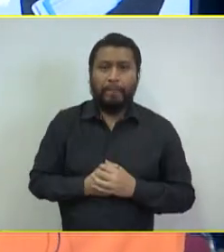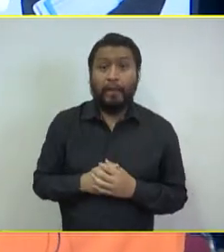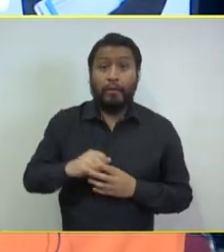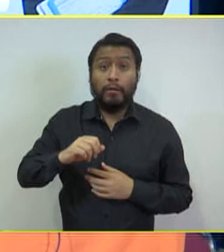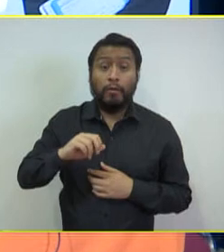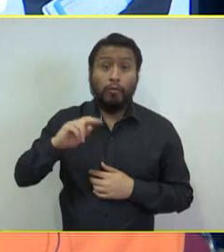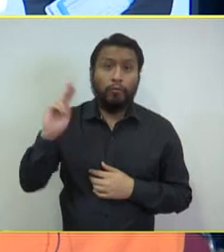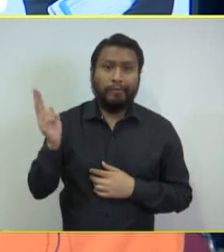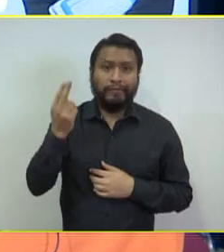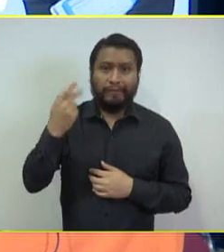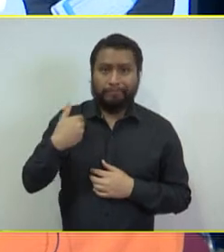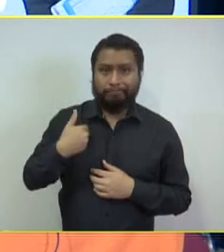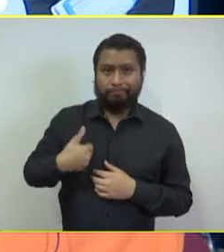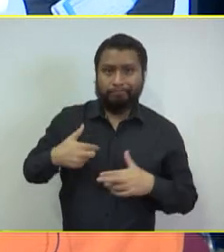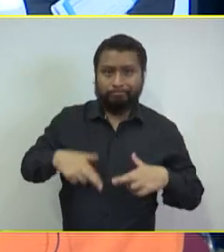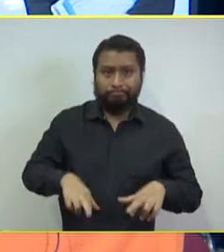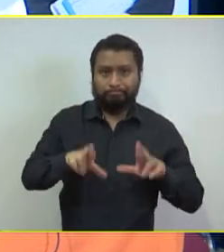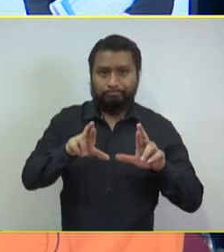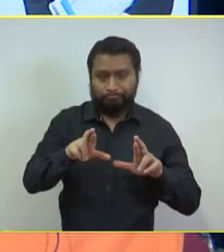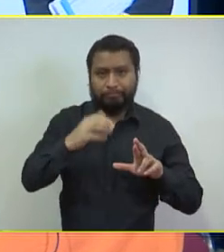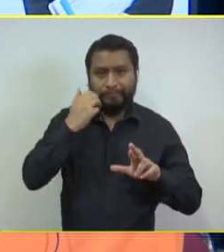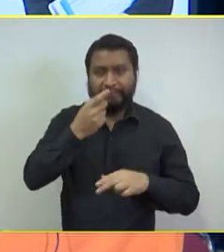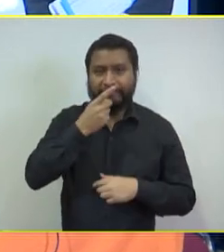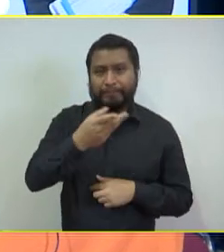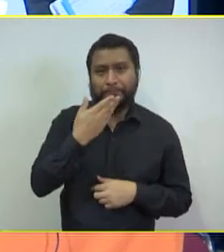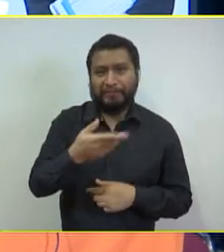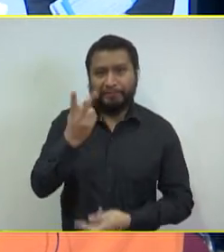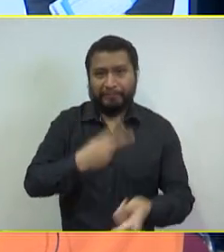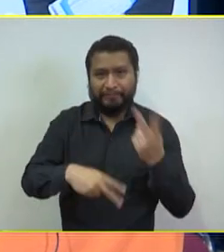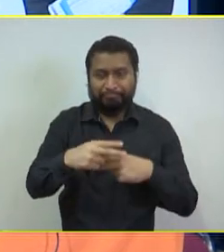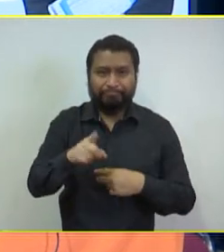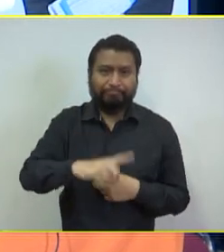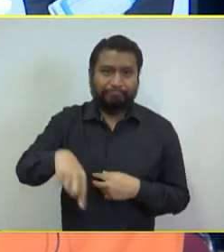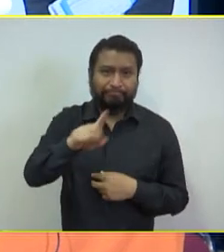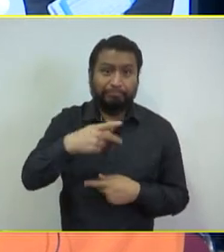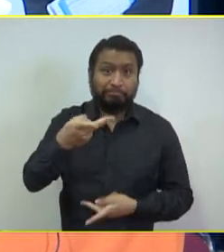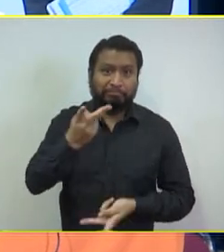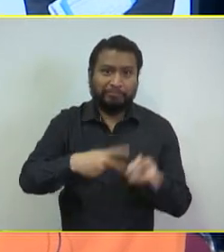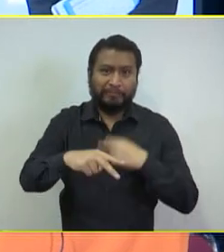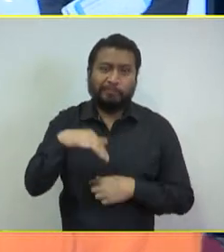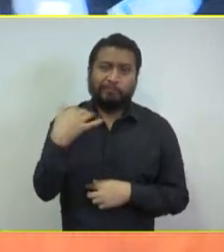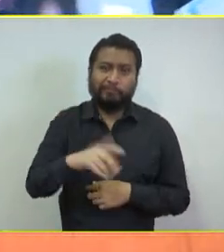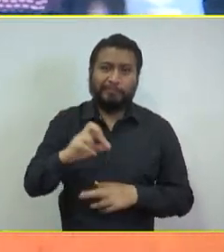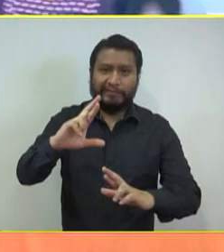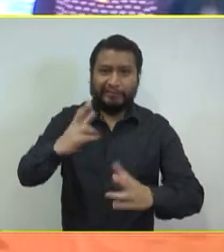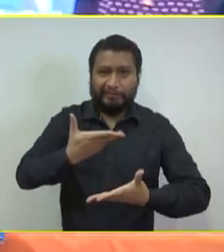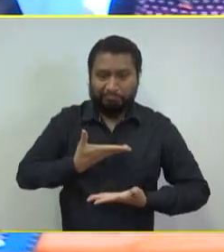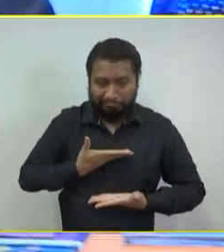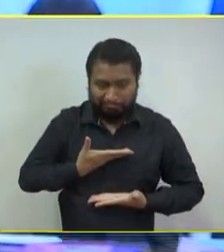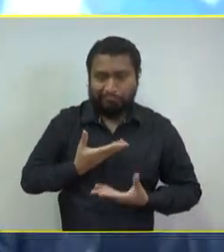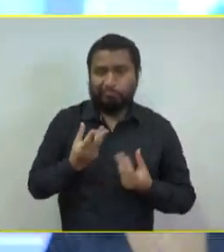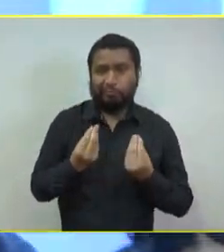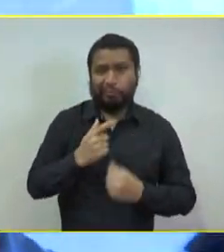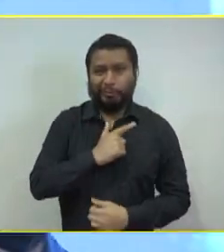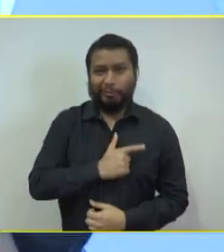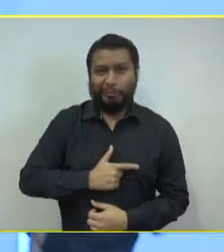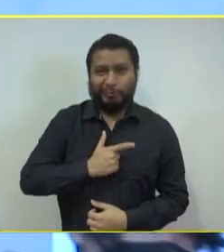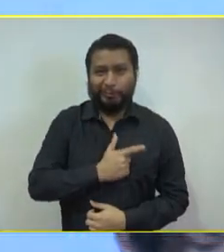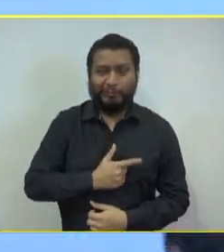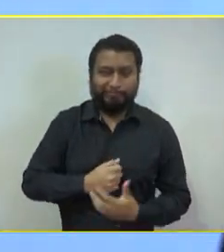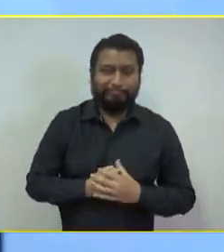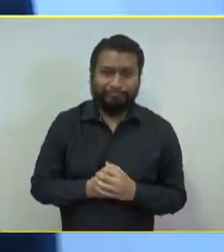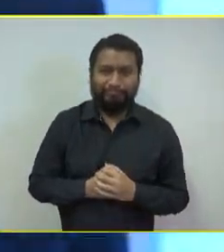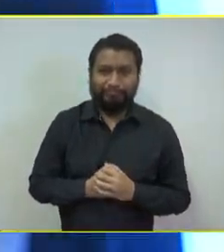universidad les doy la bienvenida, muchas gracias por estar aquí, es un gusto recibirlos en la Unidad Cuajimalpa, ¿no?